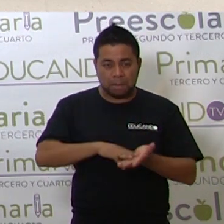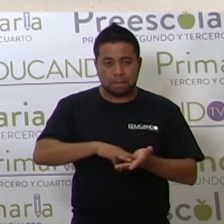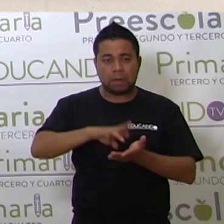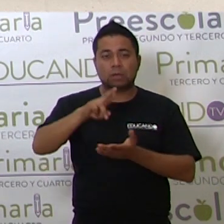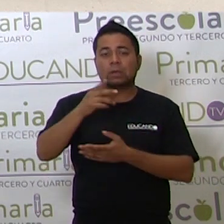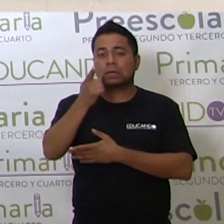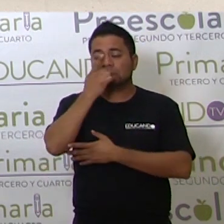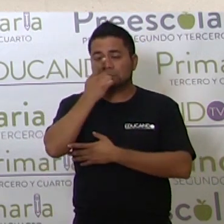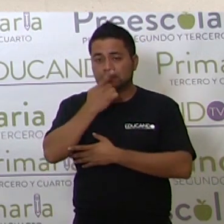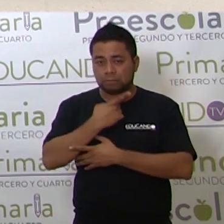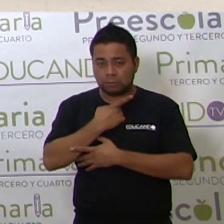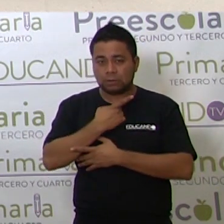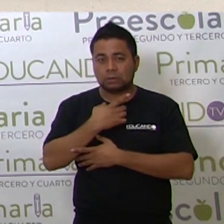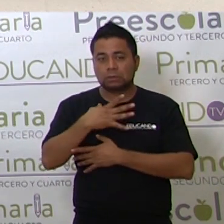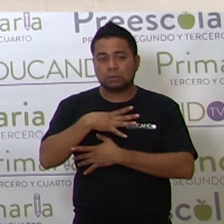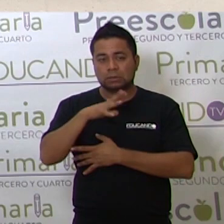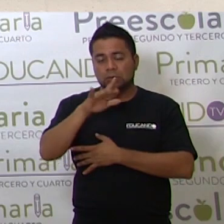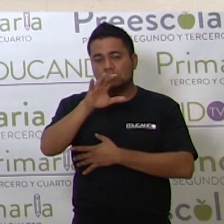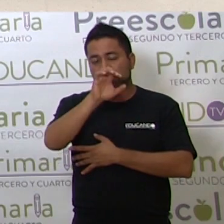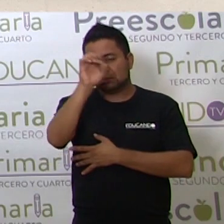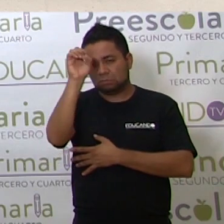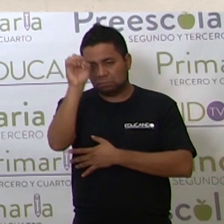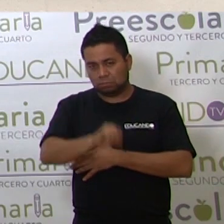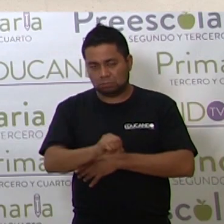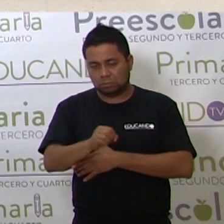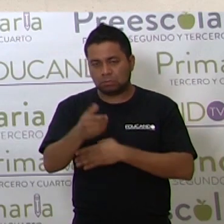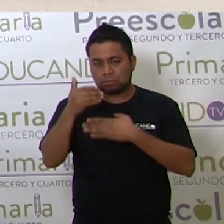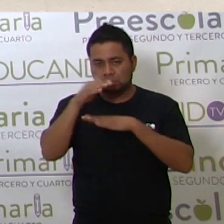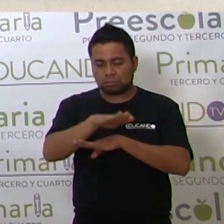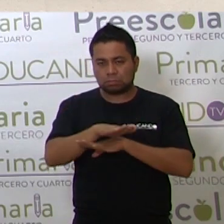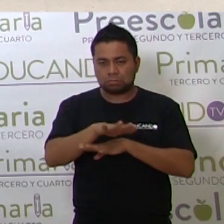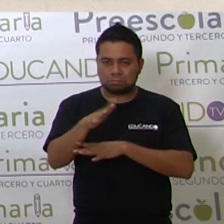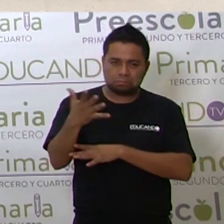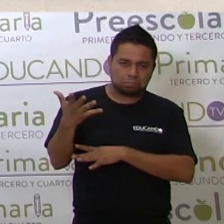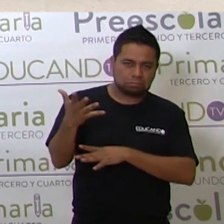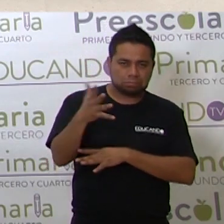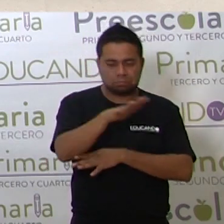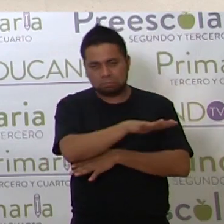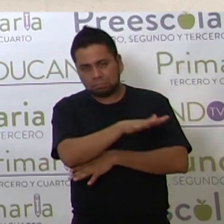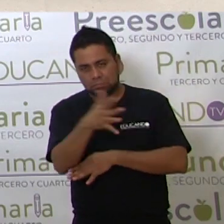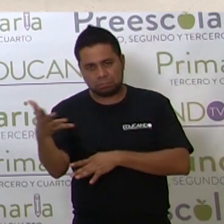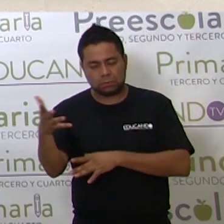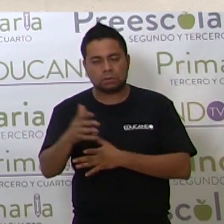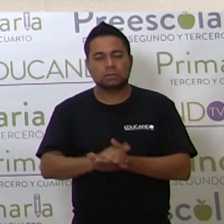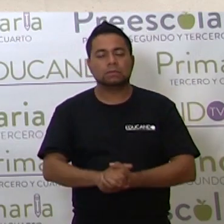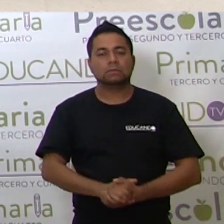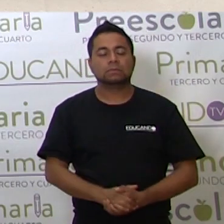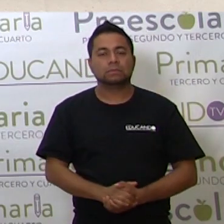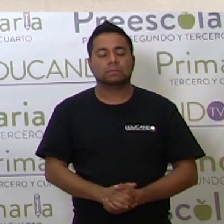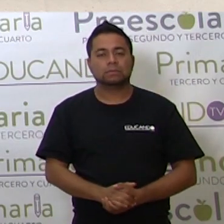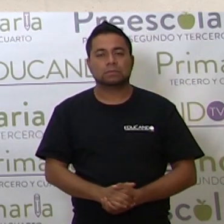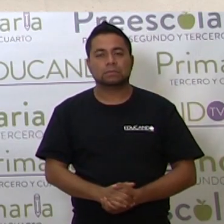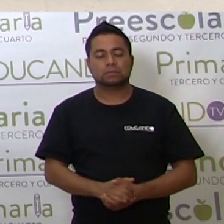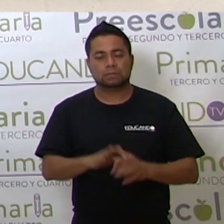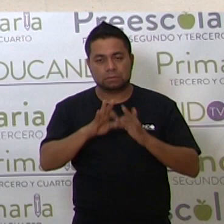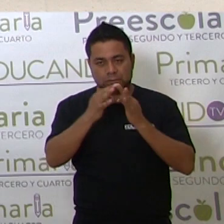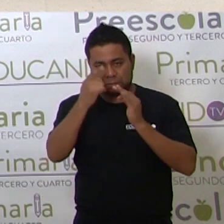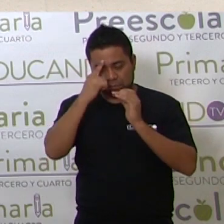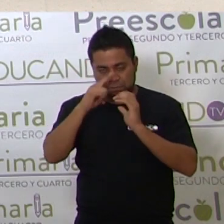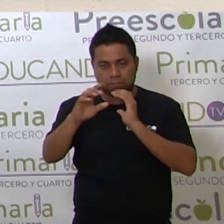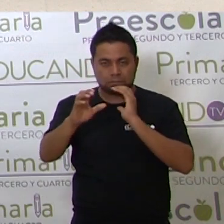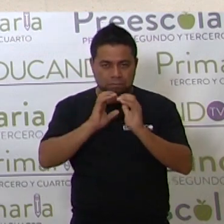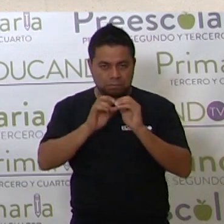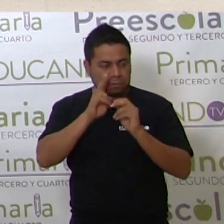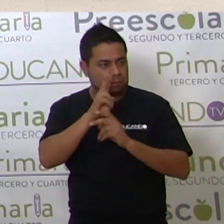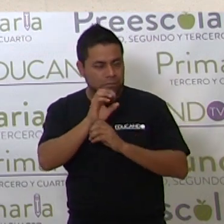aquí también una edición de un 50% en cuanto al criterio más o menos bueno los medios que utilizas para